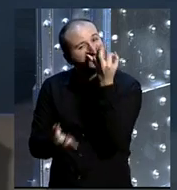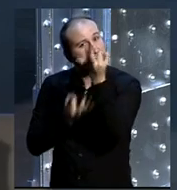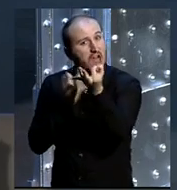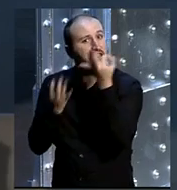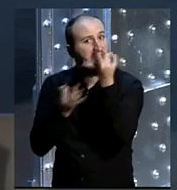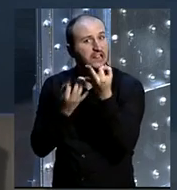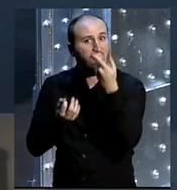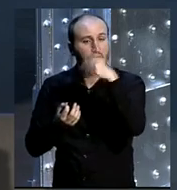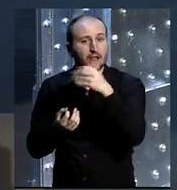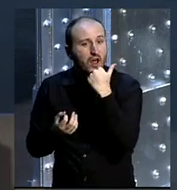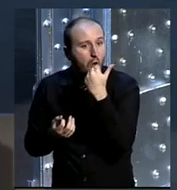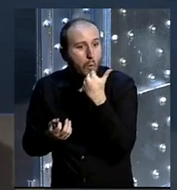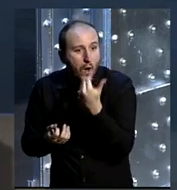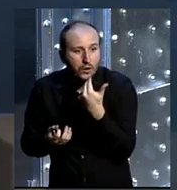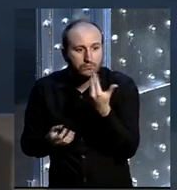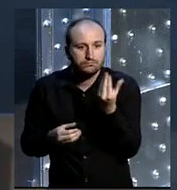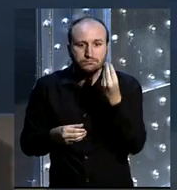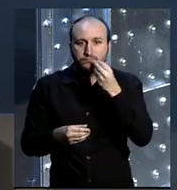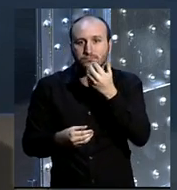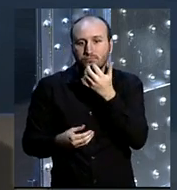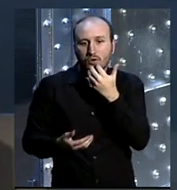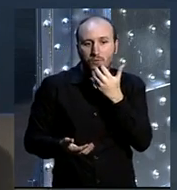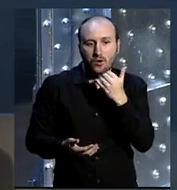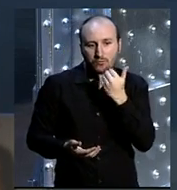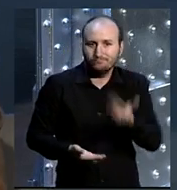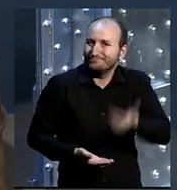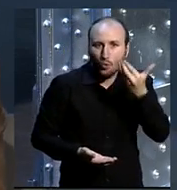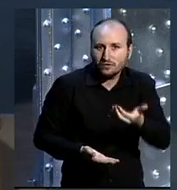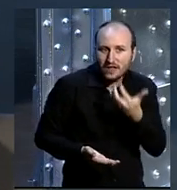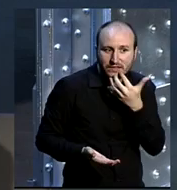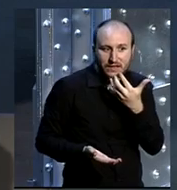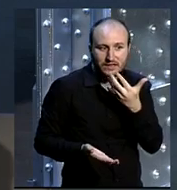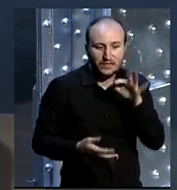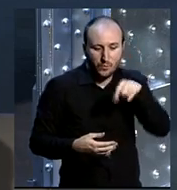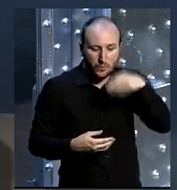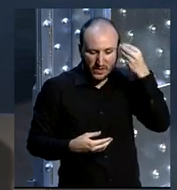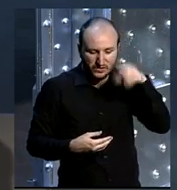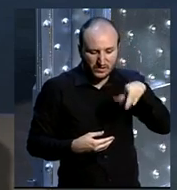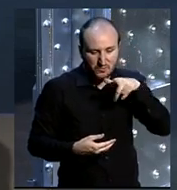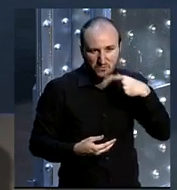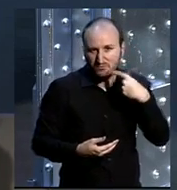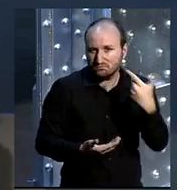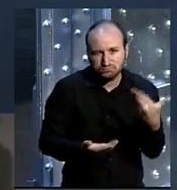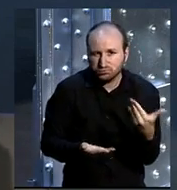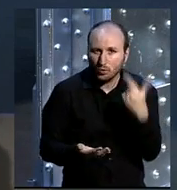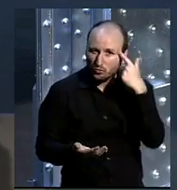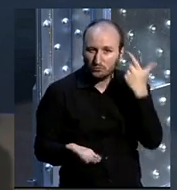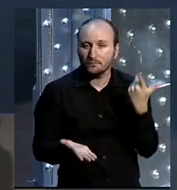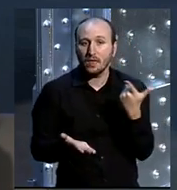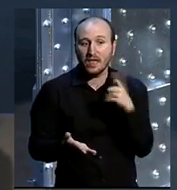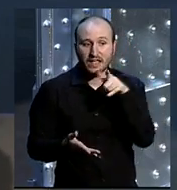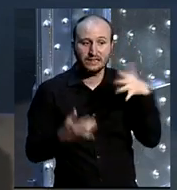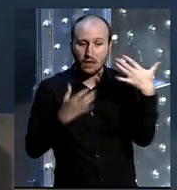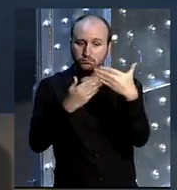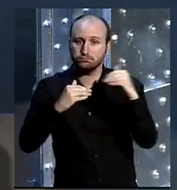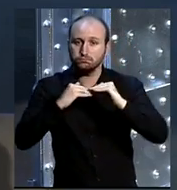también una cabida. O sea, no cabe la menor duda, además yo creo que son enormemente importantes. Bueno, y en esa línea es